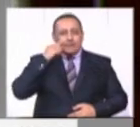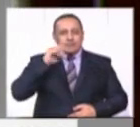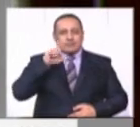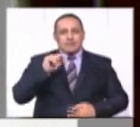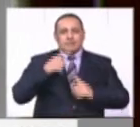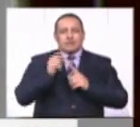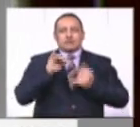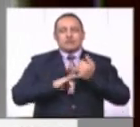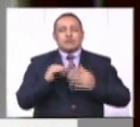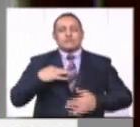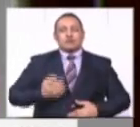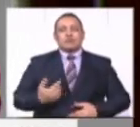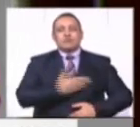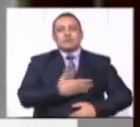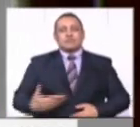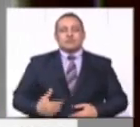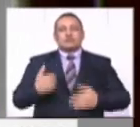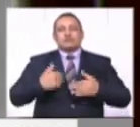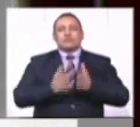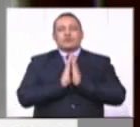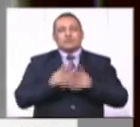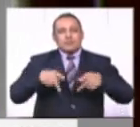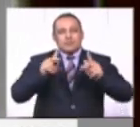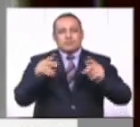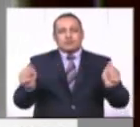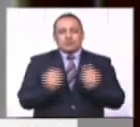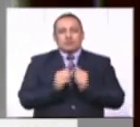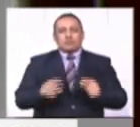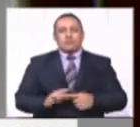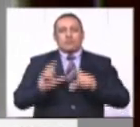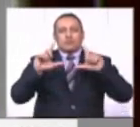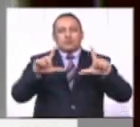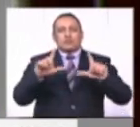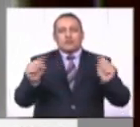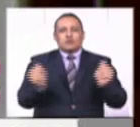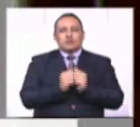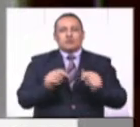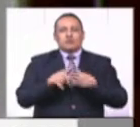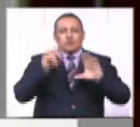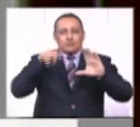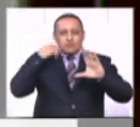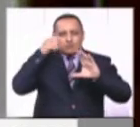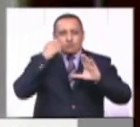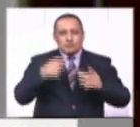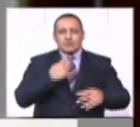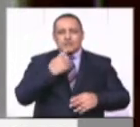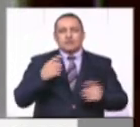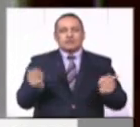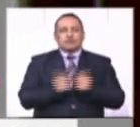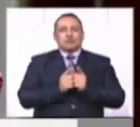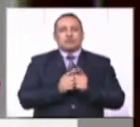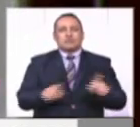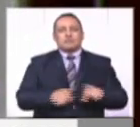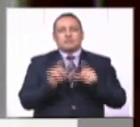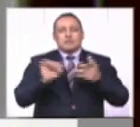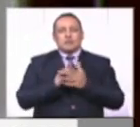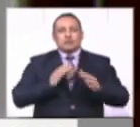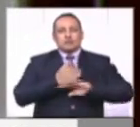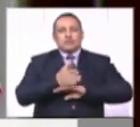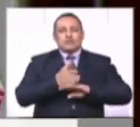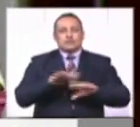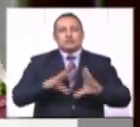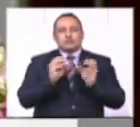Vázquez señor presidente Solicito permiso para para colocar unos videos que son cortos y que podrían entrar